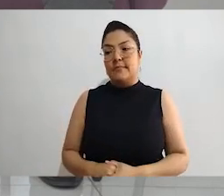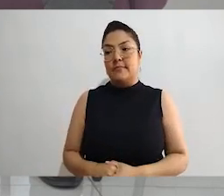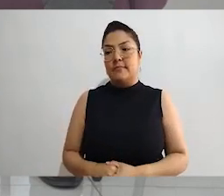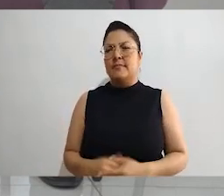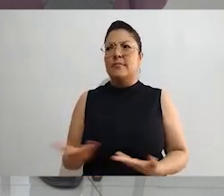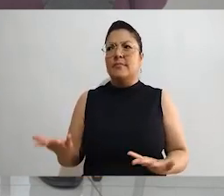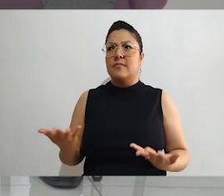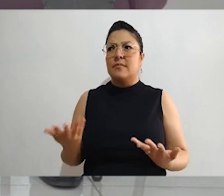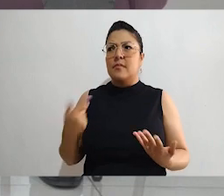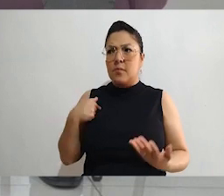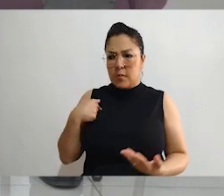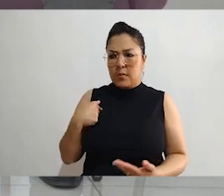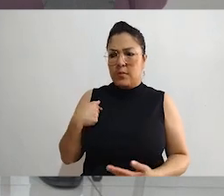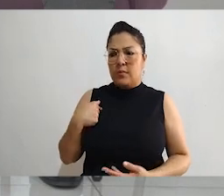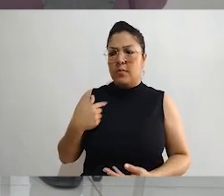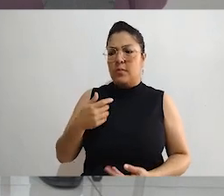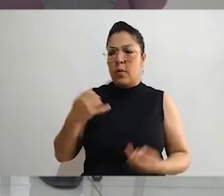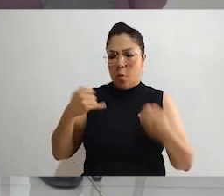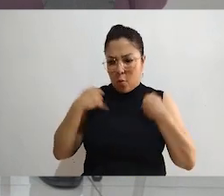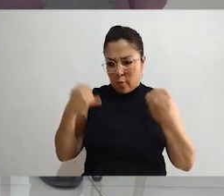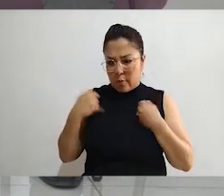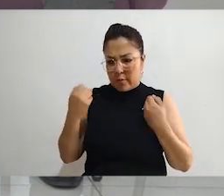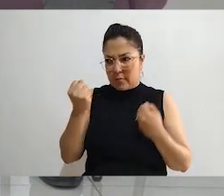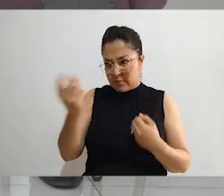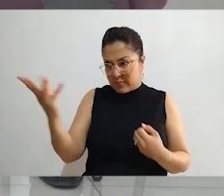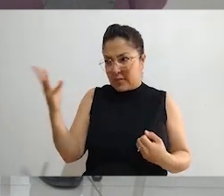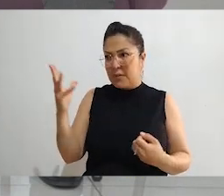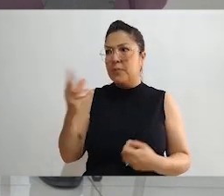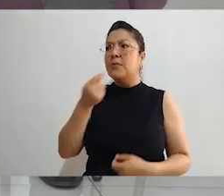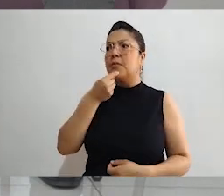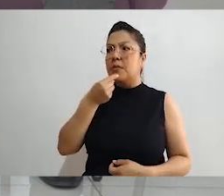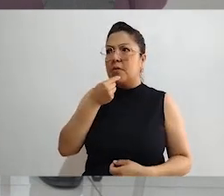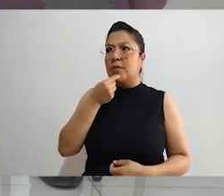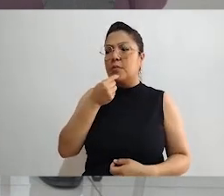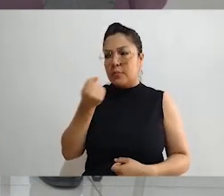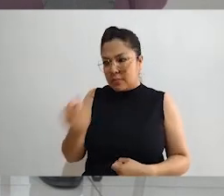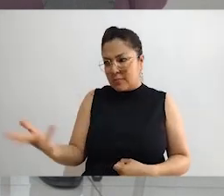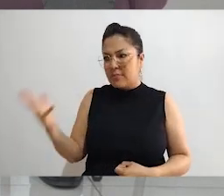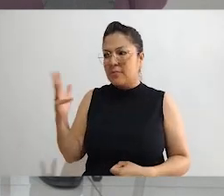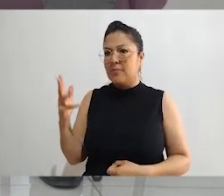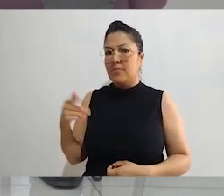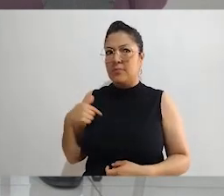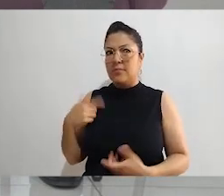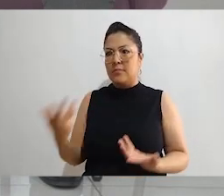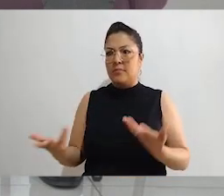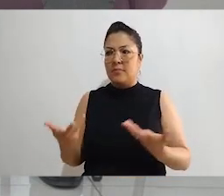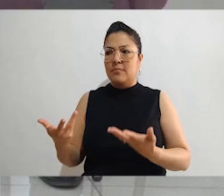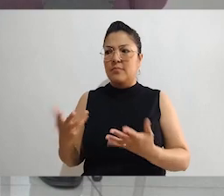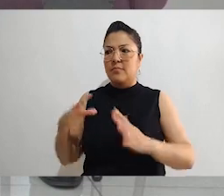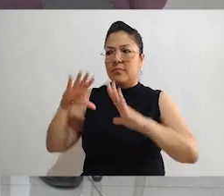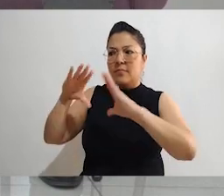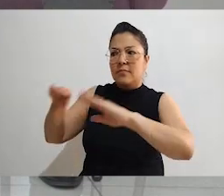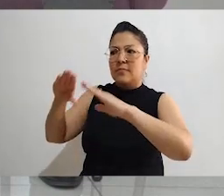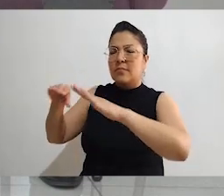meter a las juventudes y a las infancias en una cultura tan adultocéntrica como la que tenemos en México?